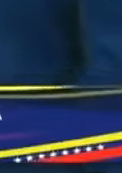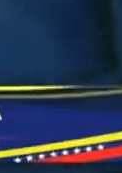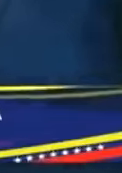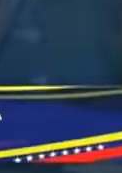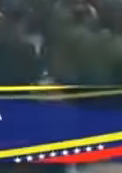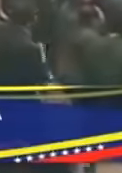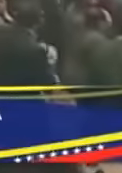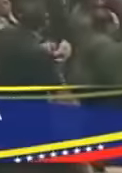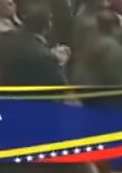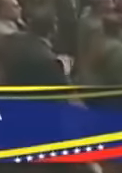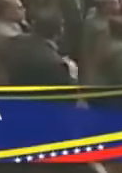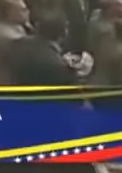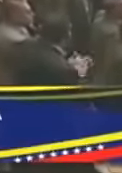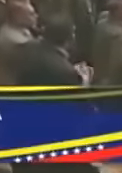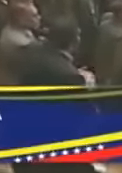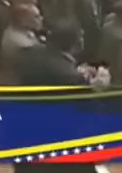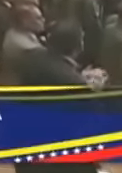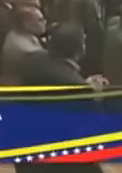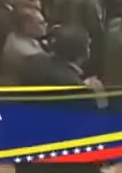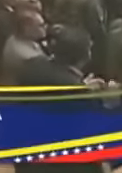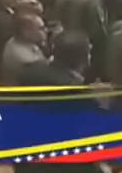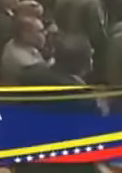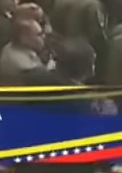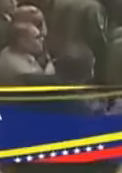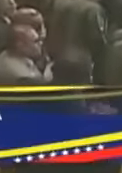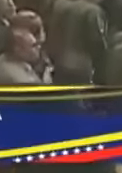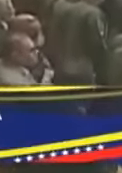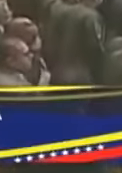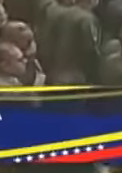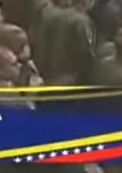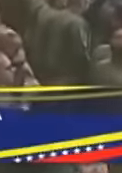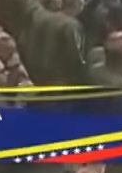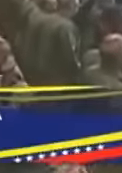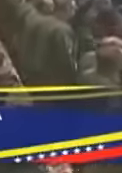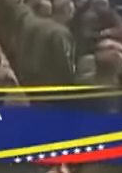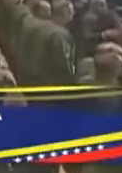gran convocatoria, en esta unión